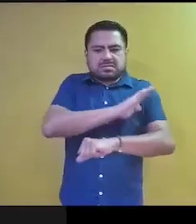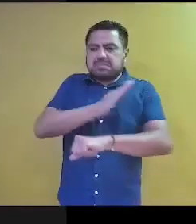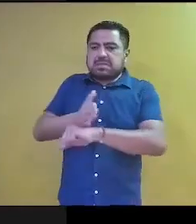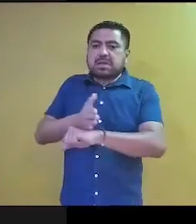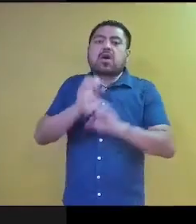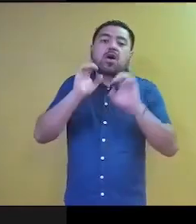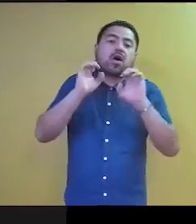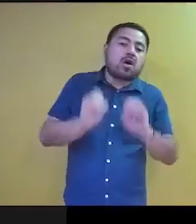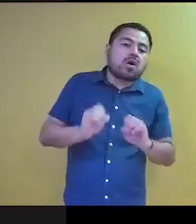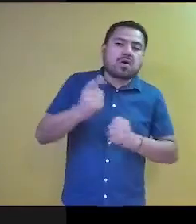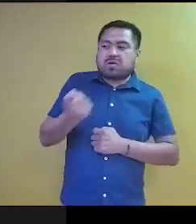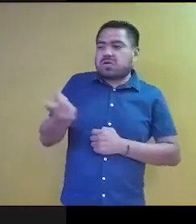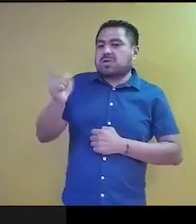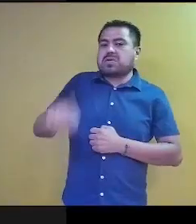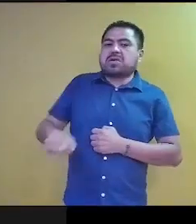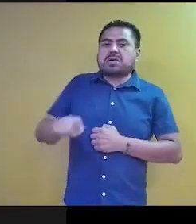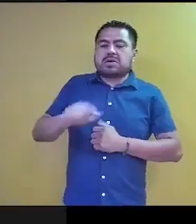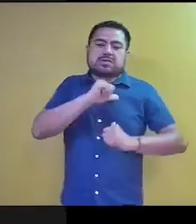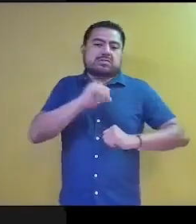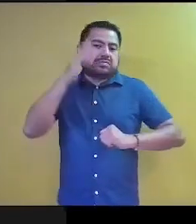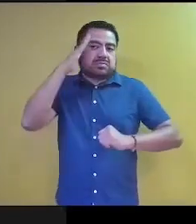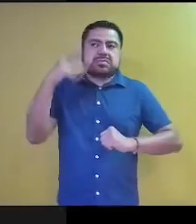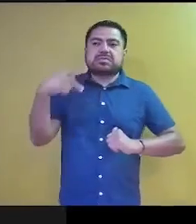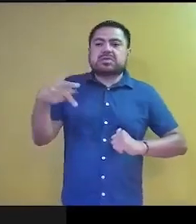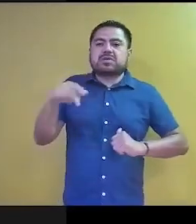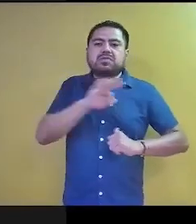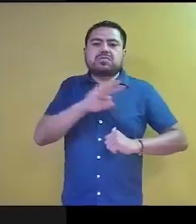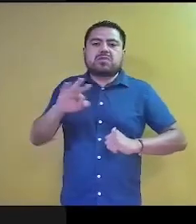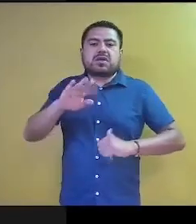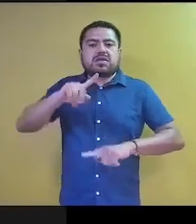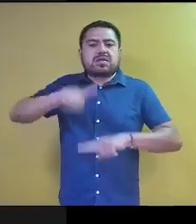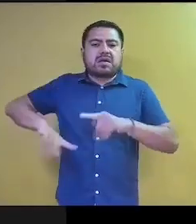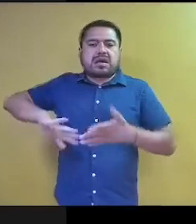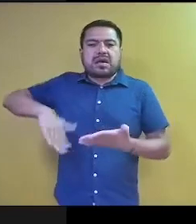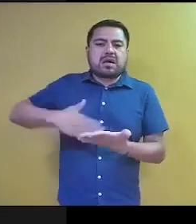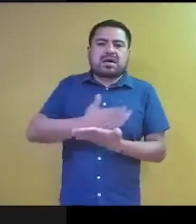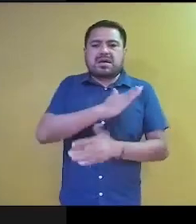en su caso, se ordene a la autoridad atinente para la imposición de la sanción.